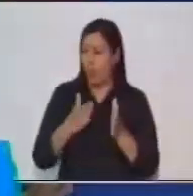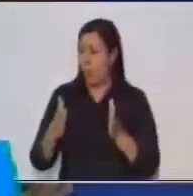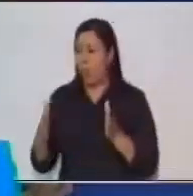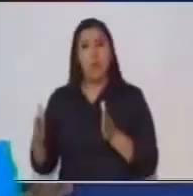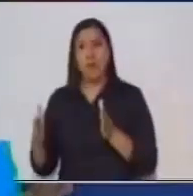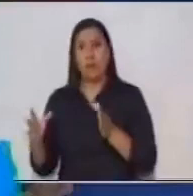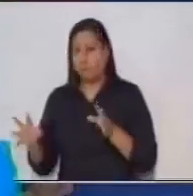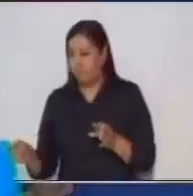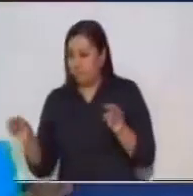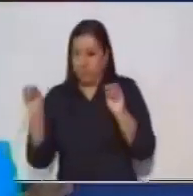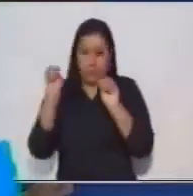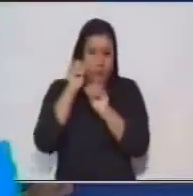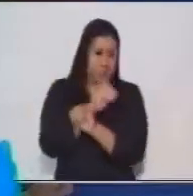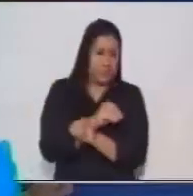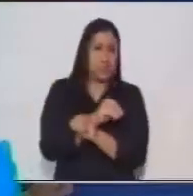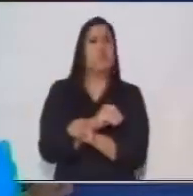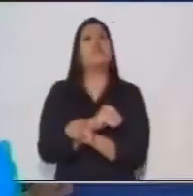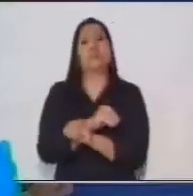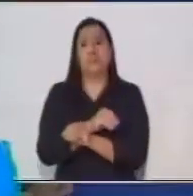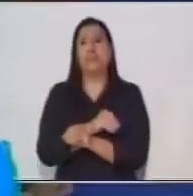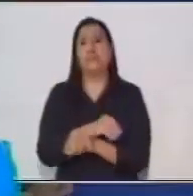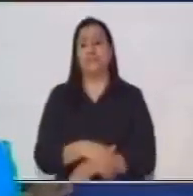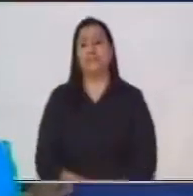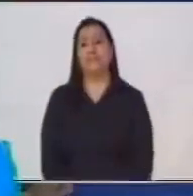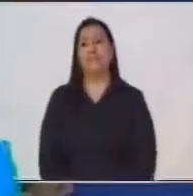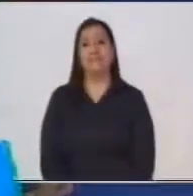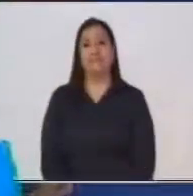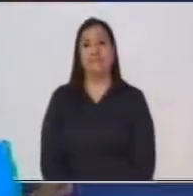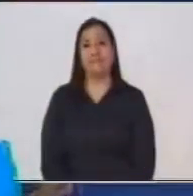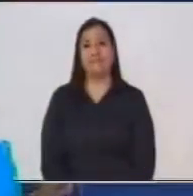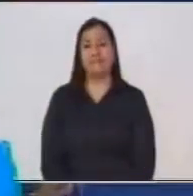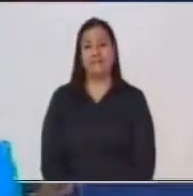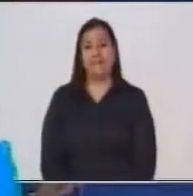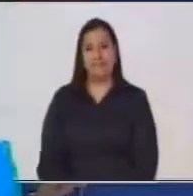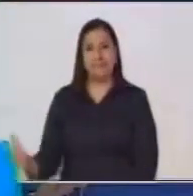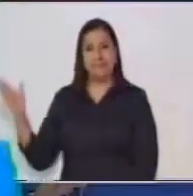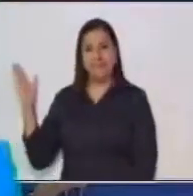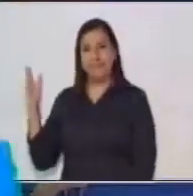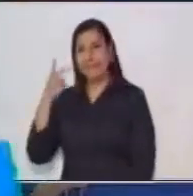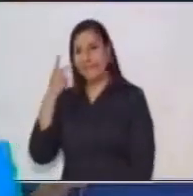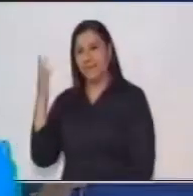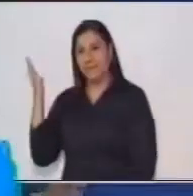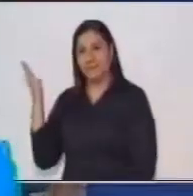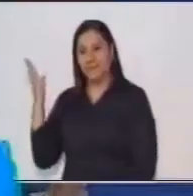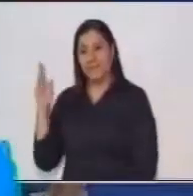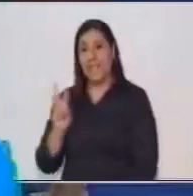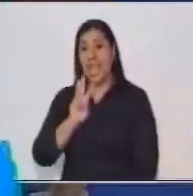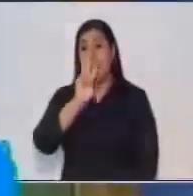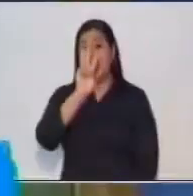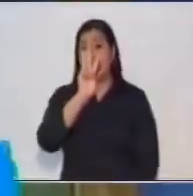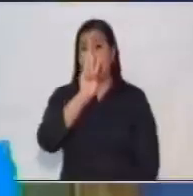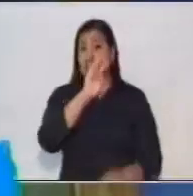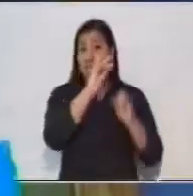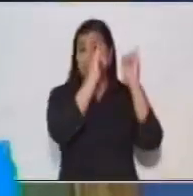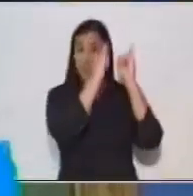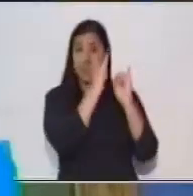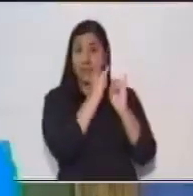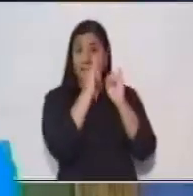texto narrativo, de los componentes de este texto narrativo. Acá hay 3 imágenes en las